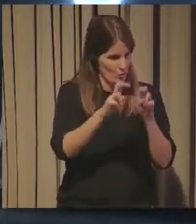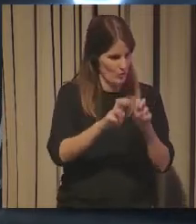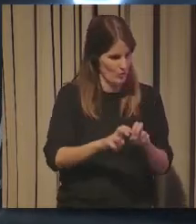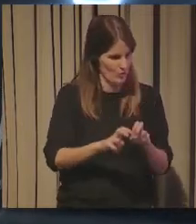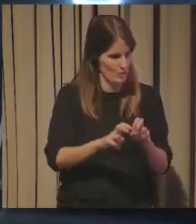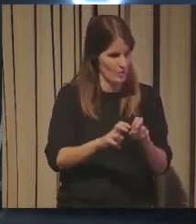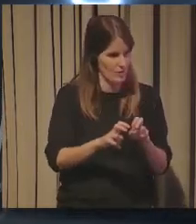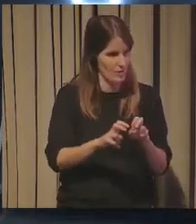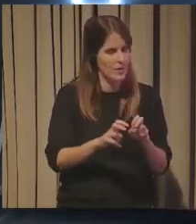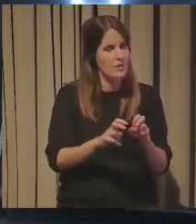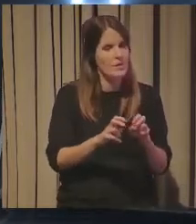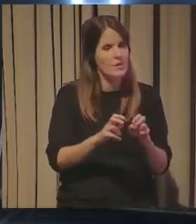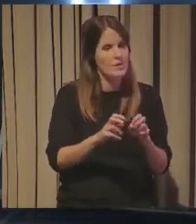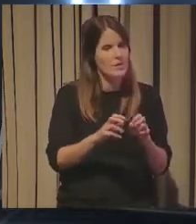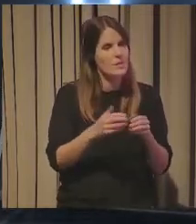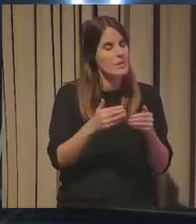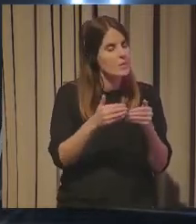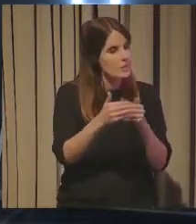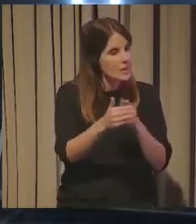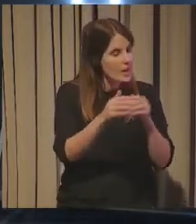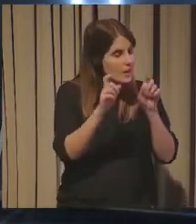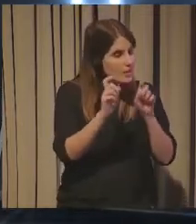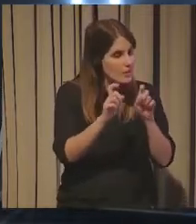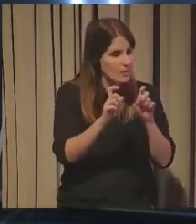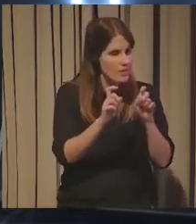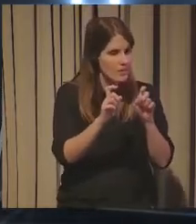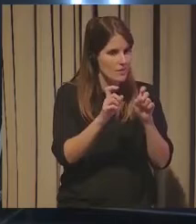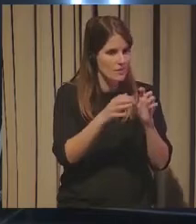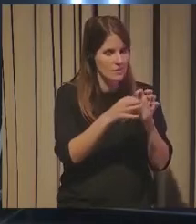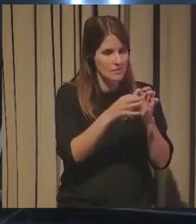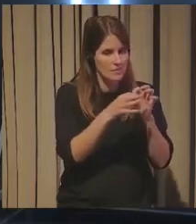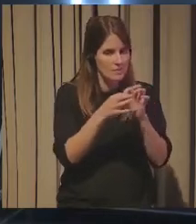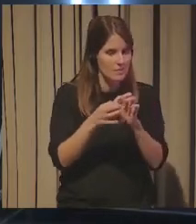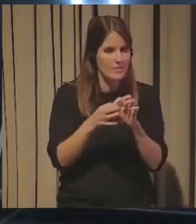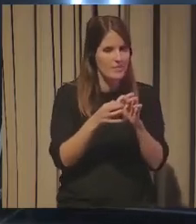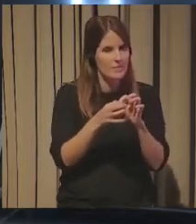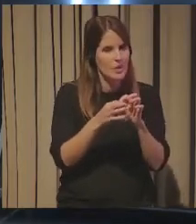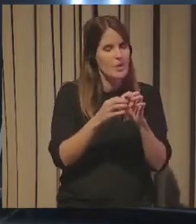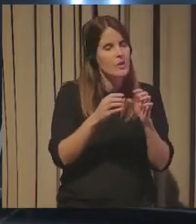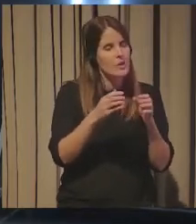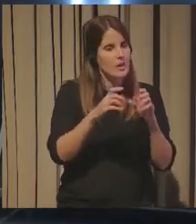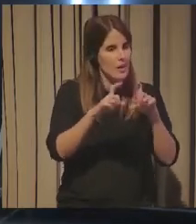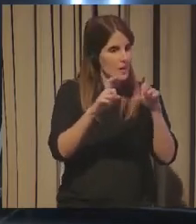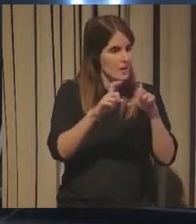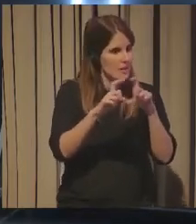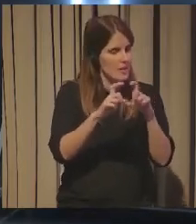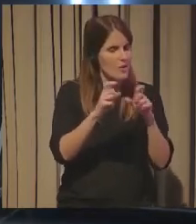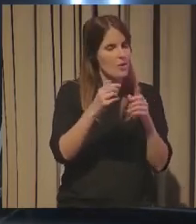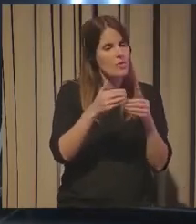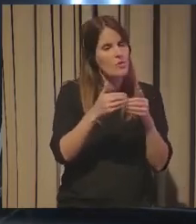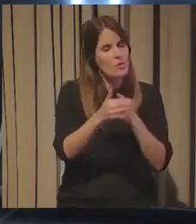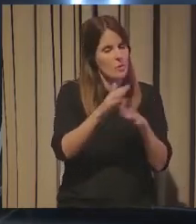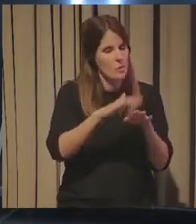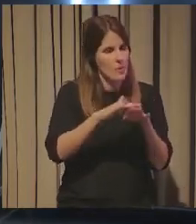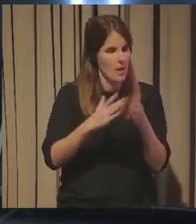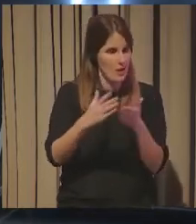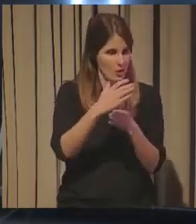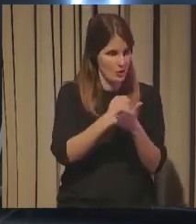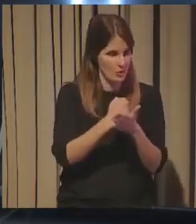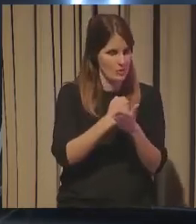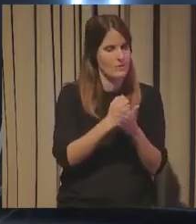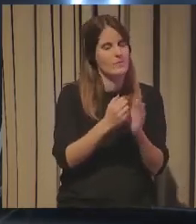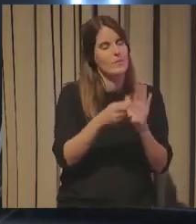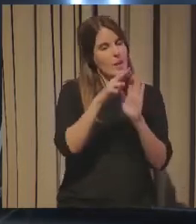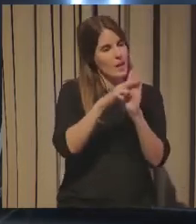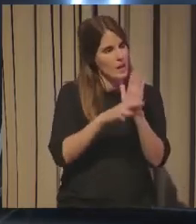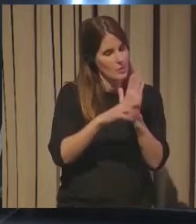nos va a guiar, nos va a hablar de esta educación a través de su ponencia magistral, va a hablar de los futuros para todos, incluyendo